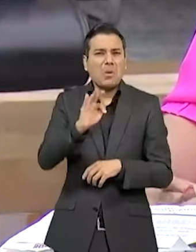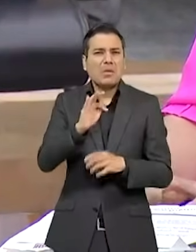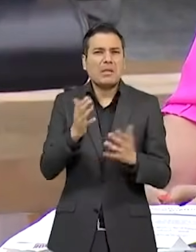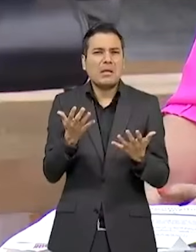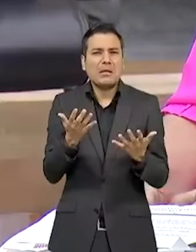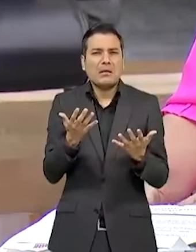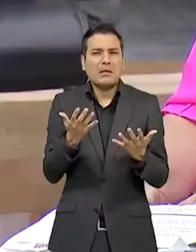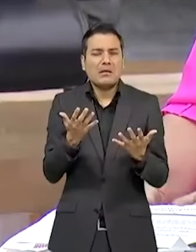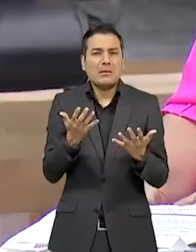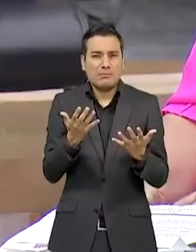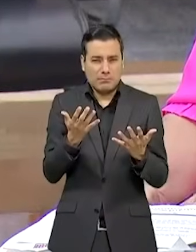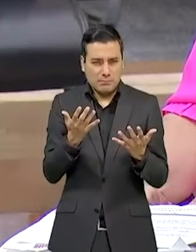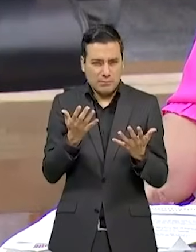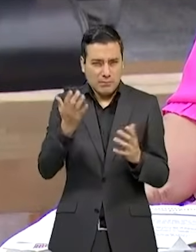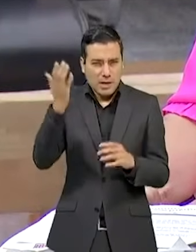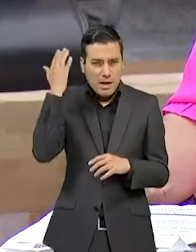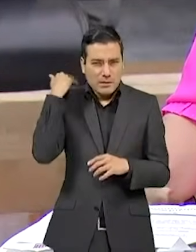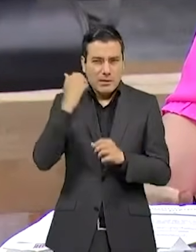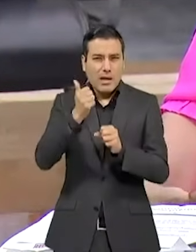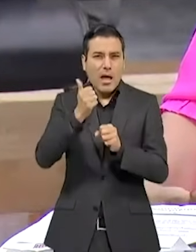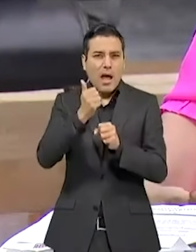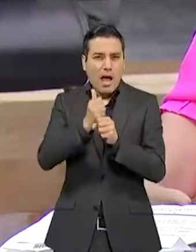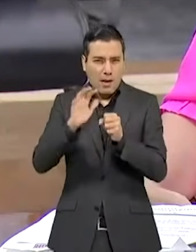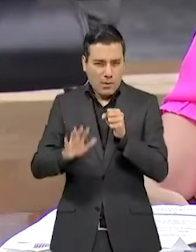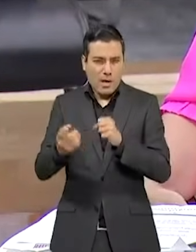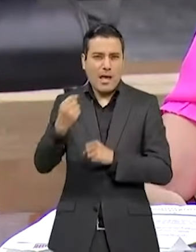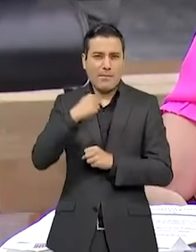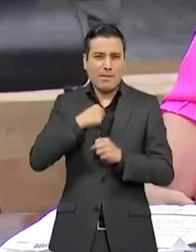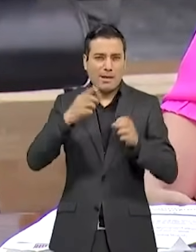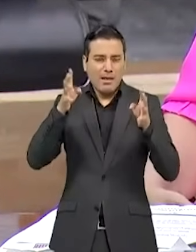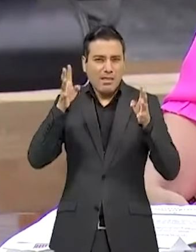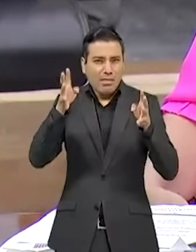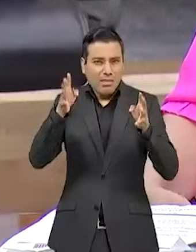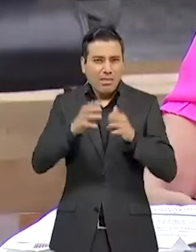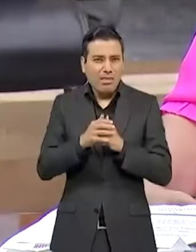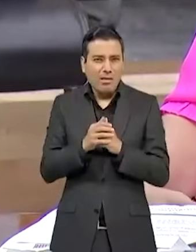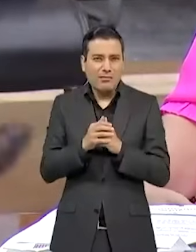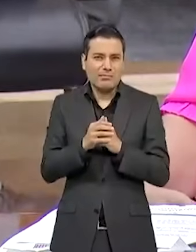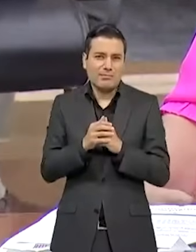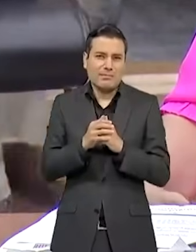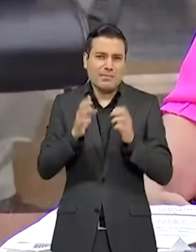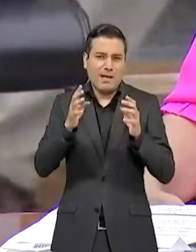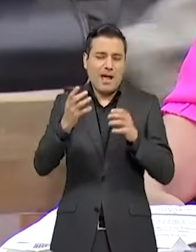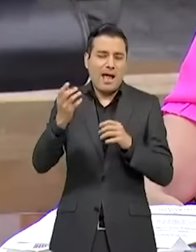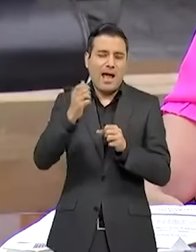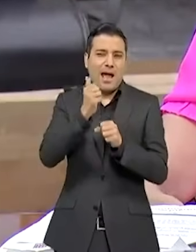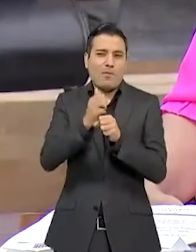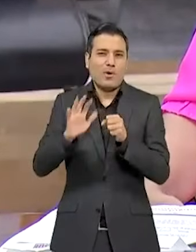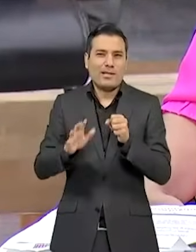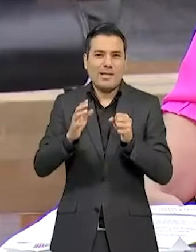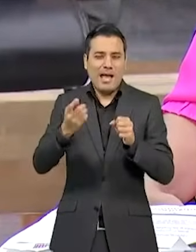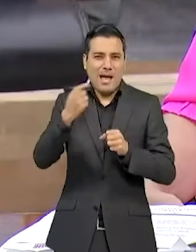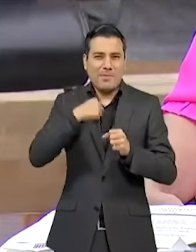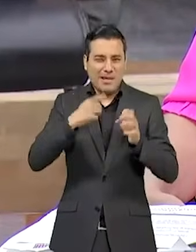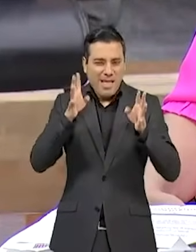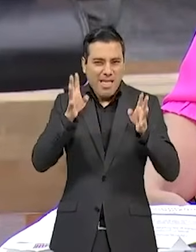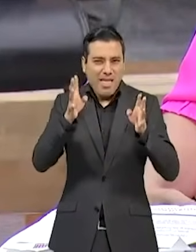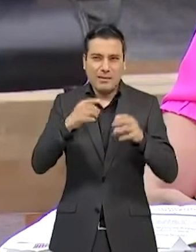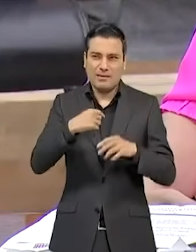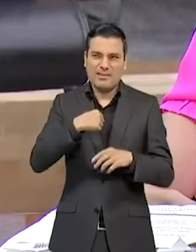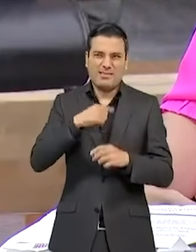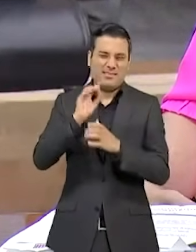nadie me regaña, la verdad. Lo intentan, pero yo no me dejaba de mi abuelita, menos me voy a dejar de un consejero, de una